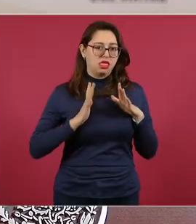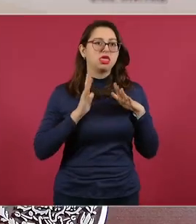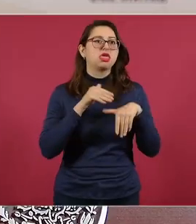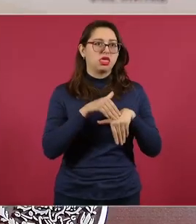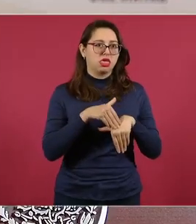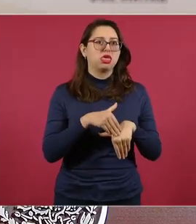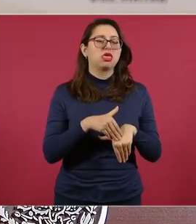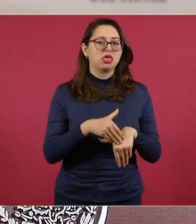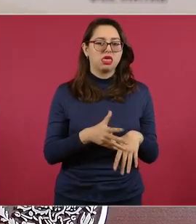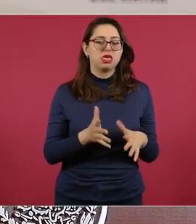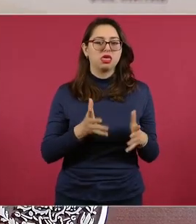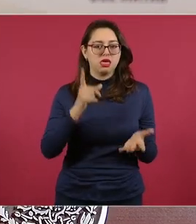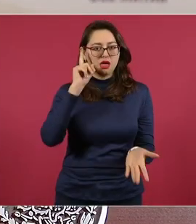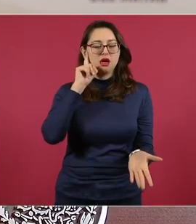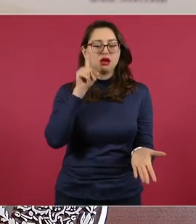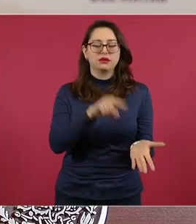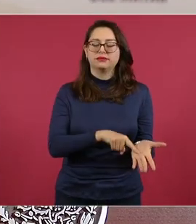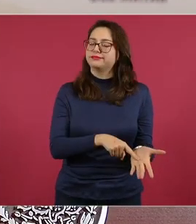vilmente.